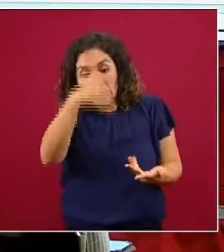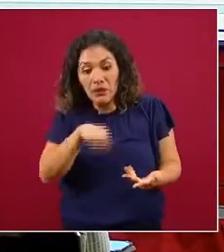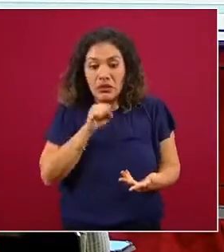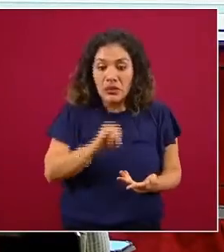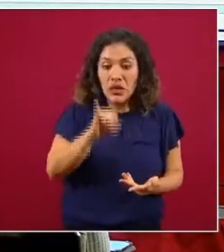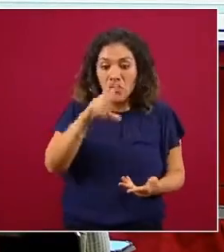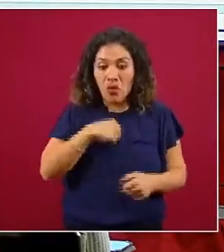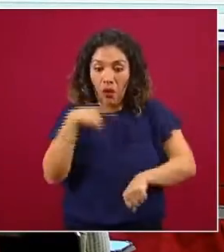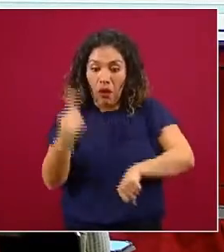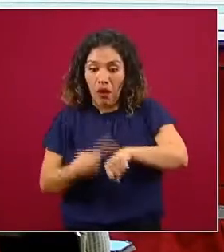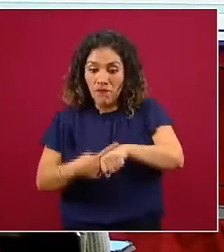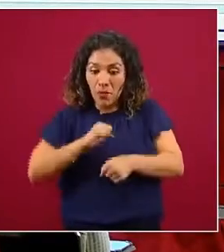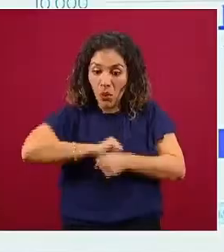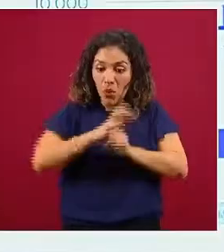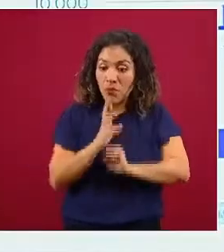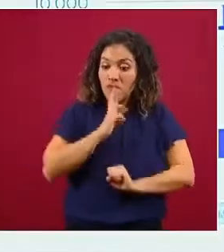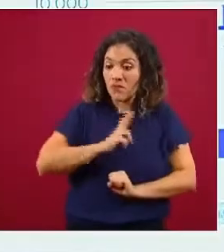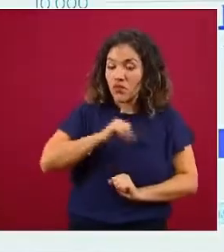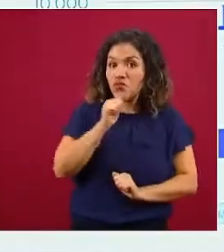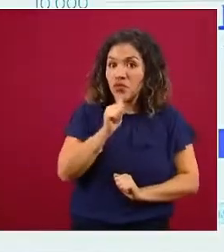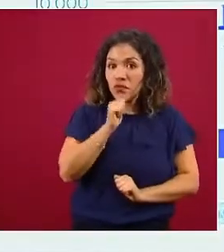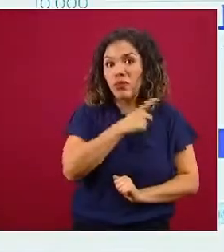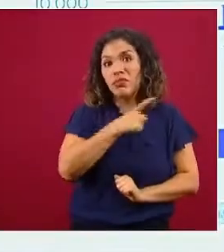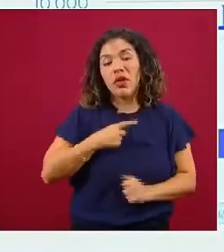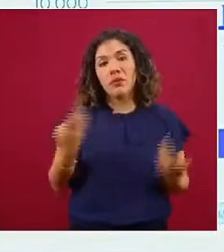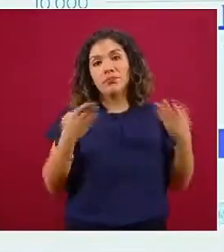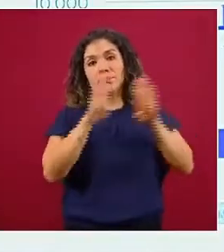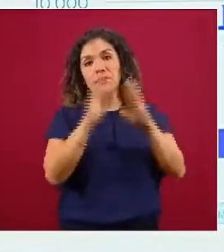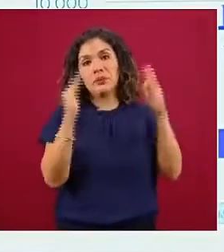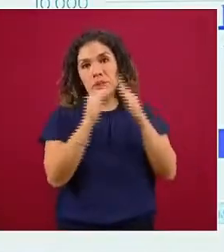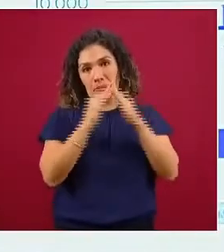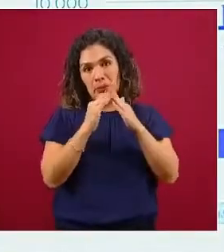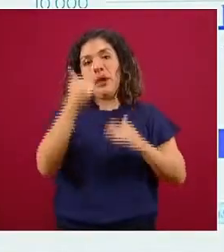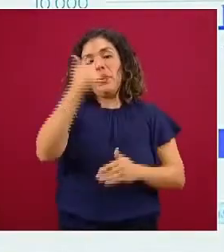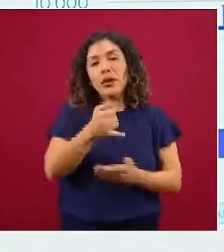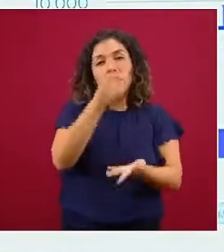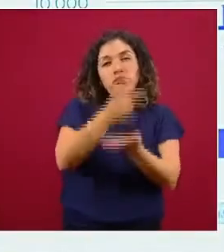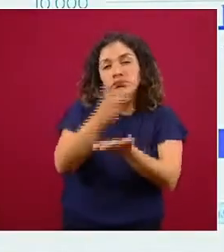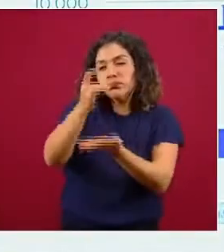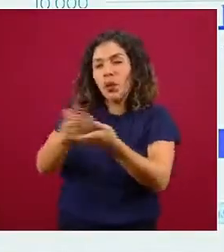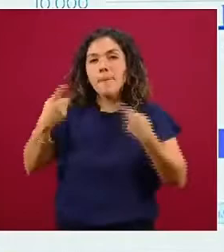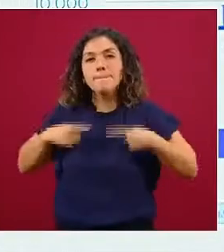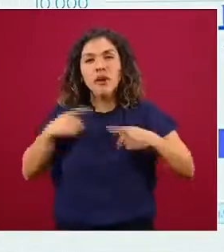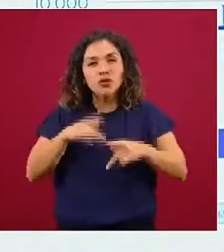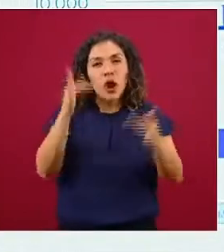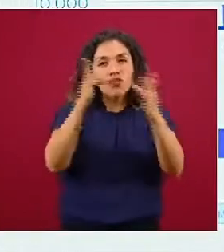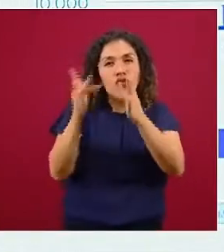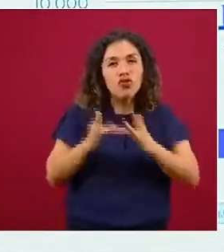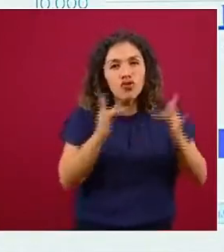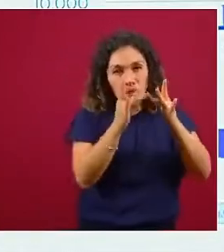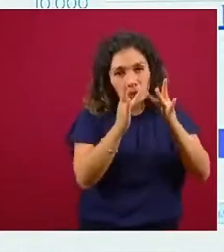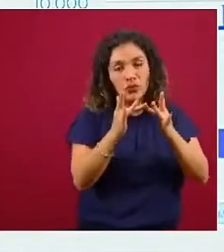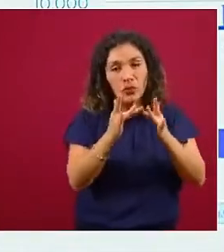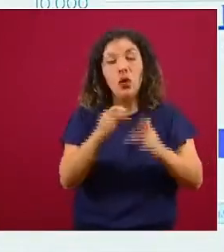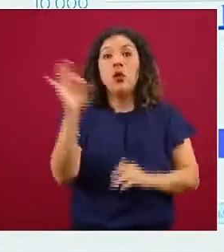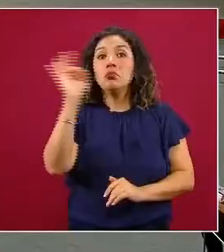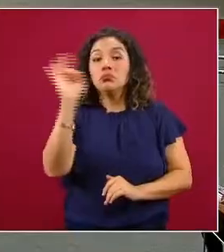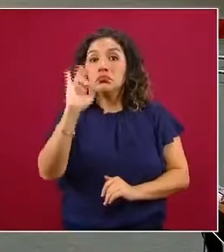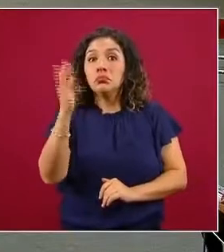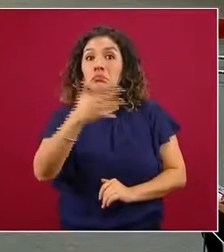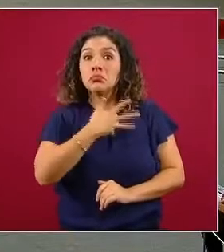ese momento el resultado, además la identificación de los contactos, o si hay un estadio